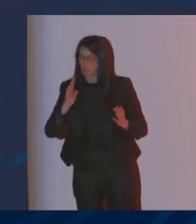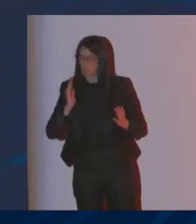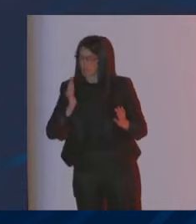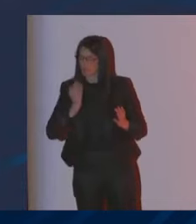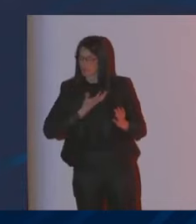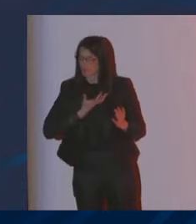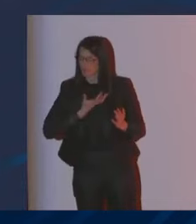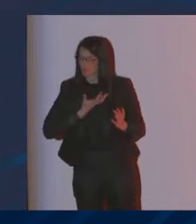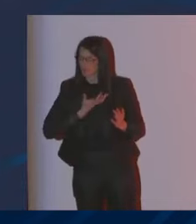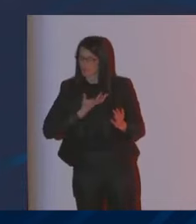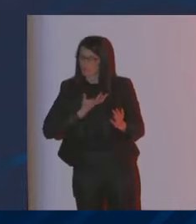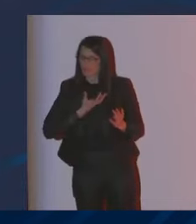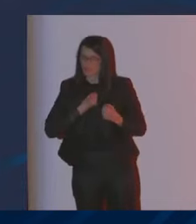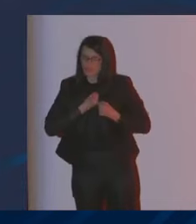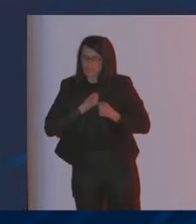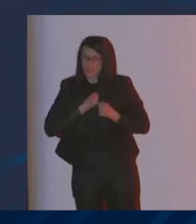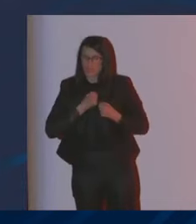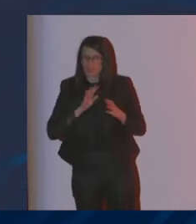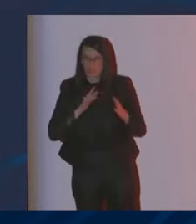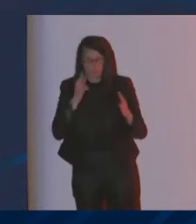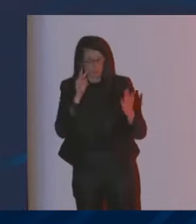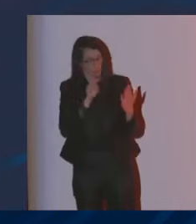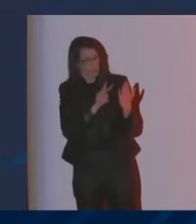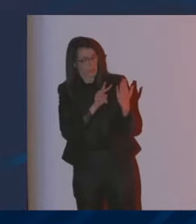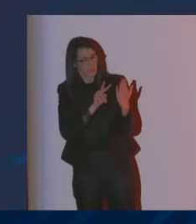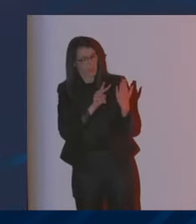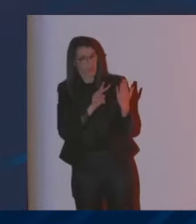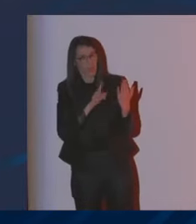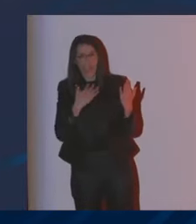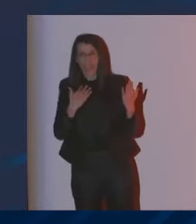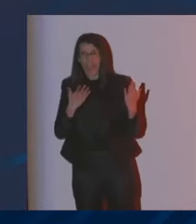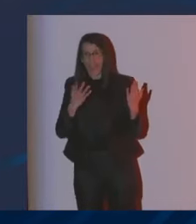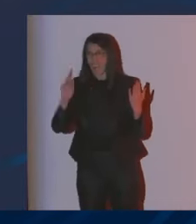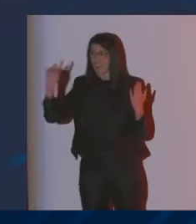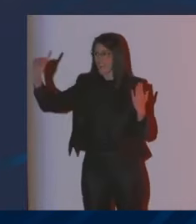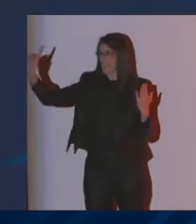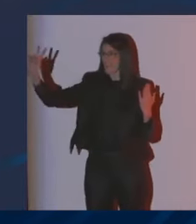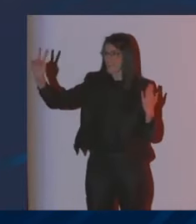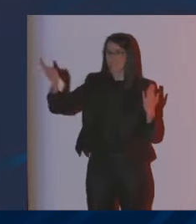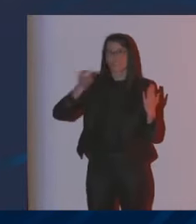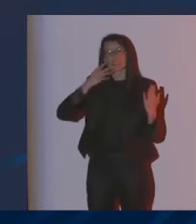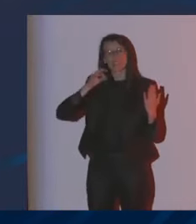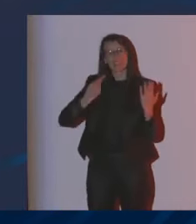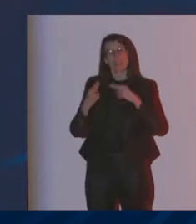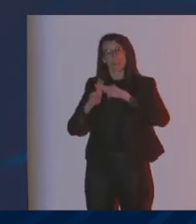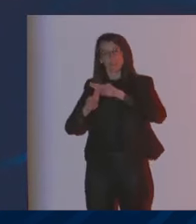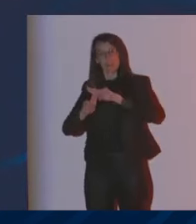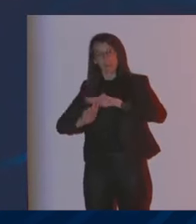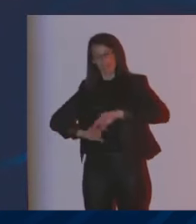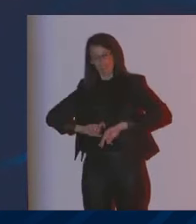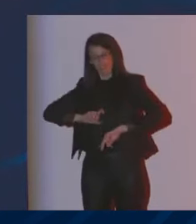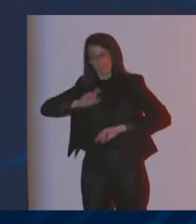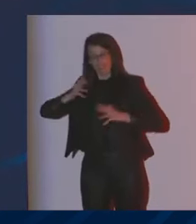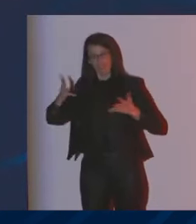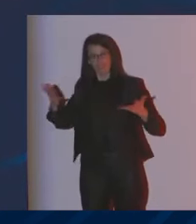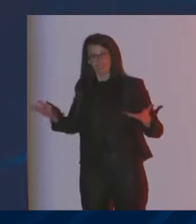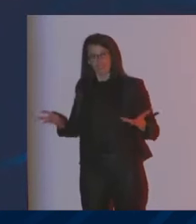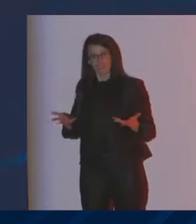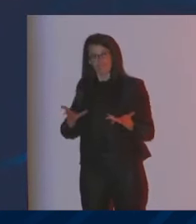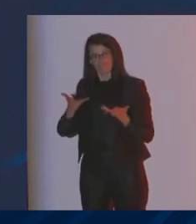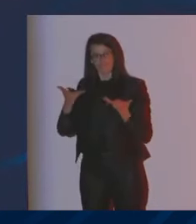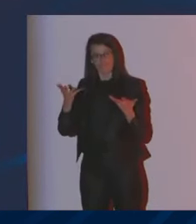Pero entonces, cuando me encuentro así, llega ella, Cruz Roja, para levantarme el ánimo y